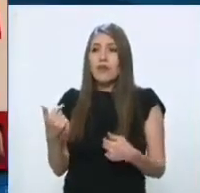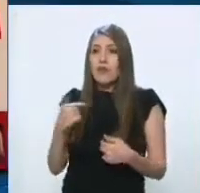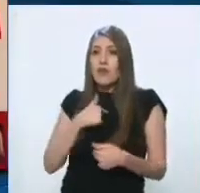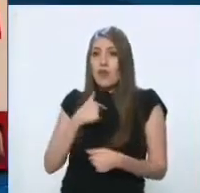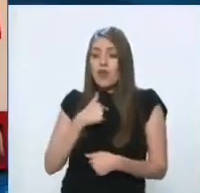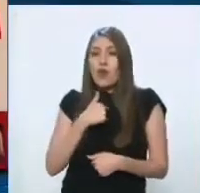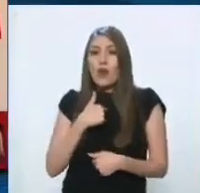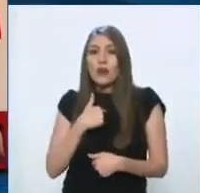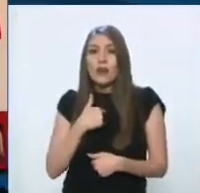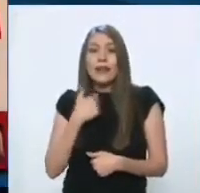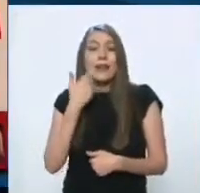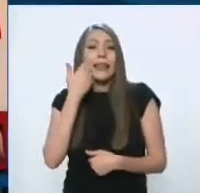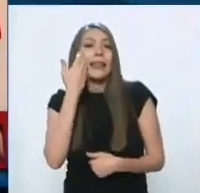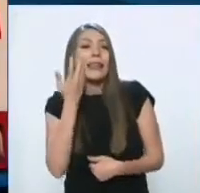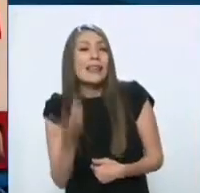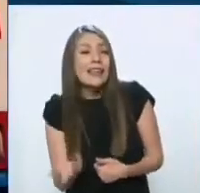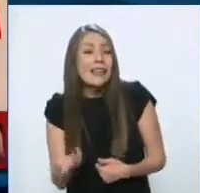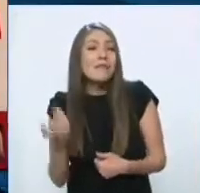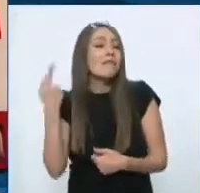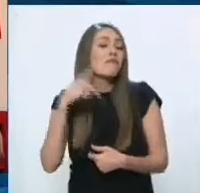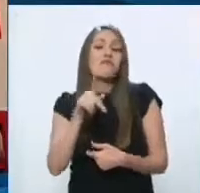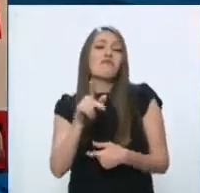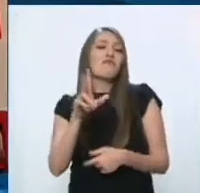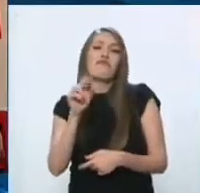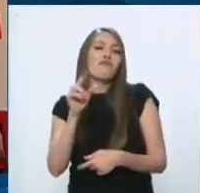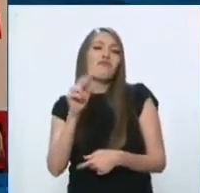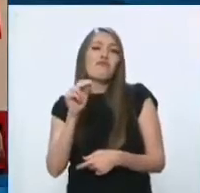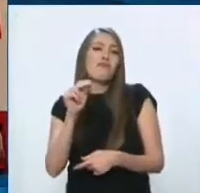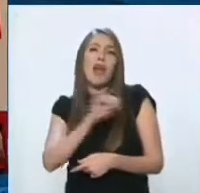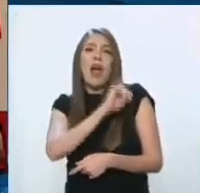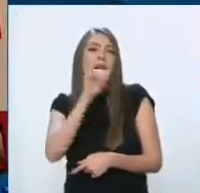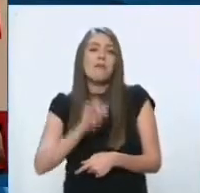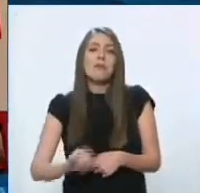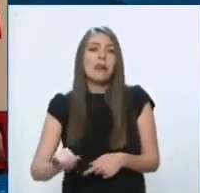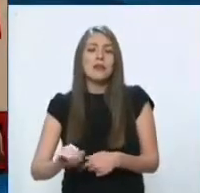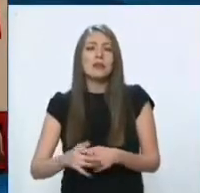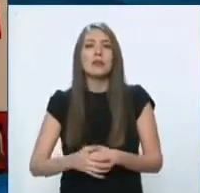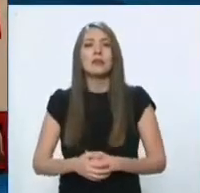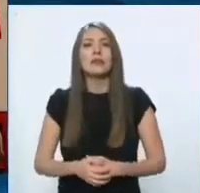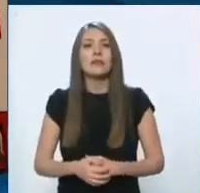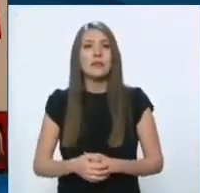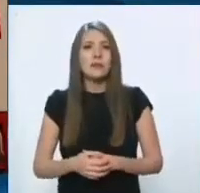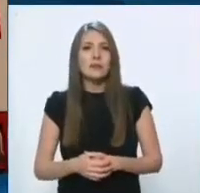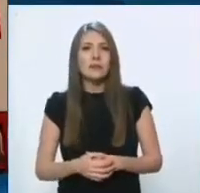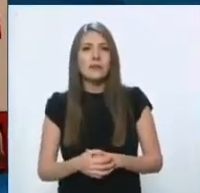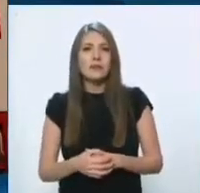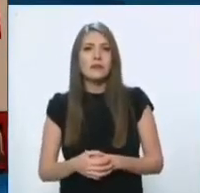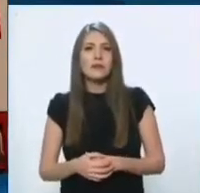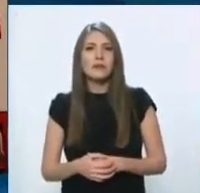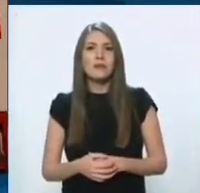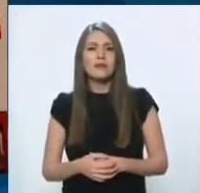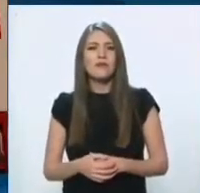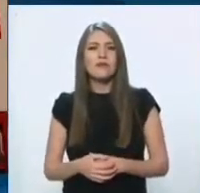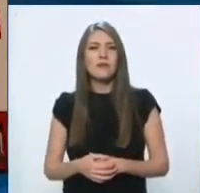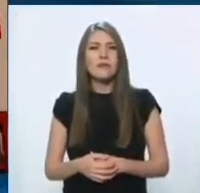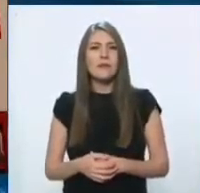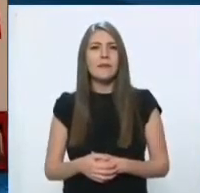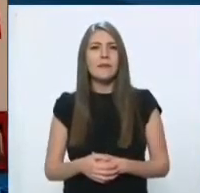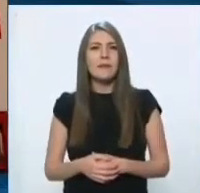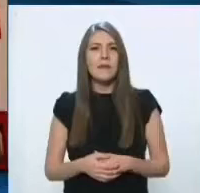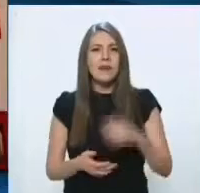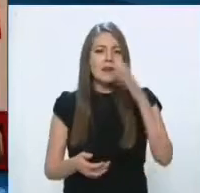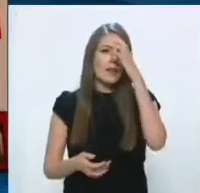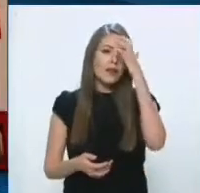que no va a pasar, por supuesto, es una mayor congruencia